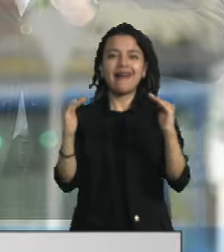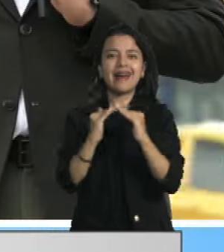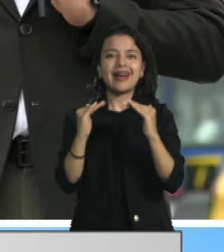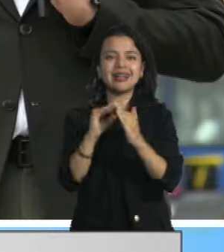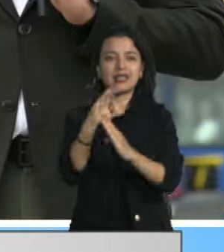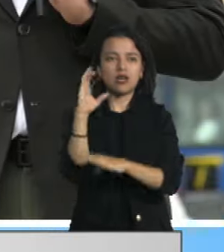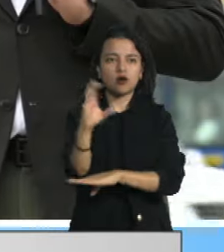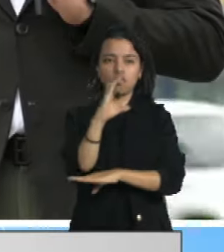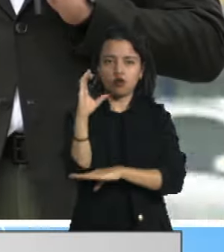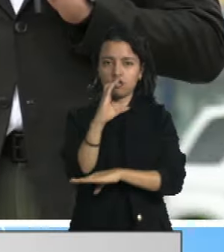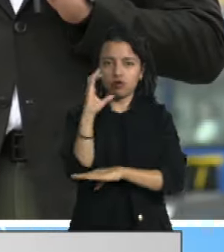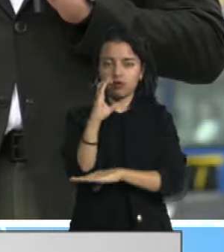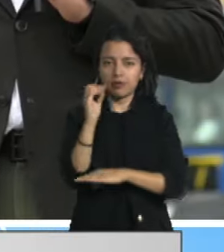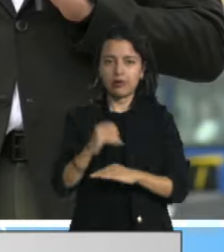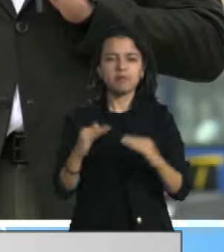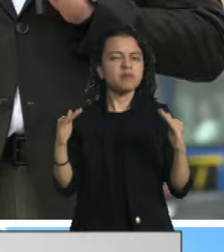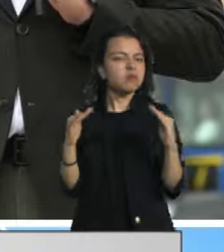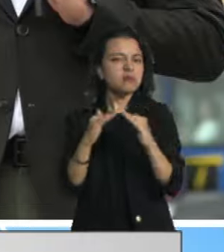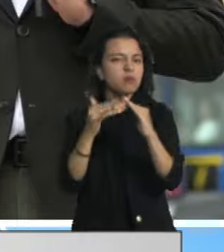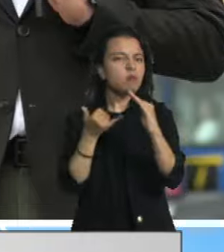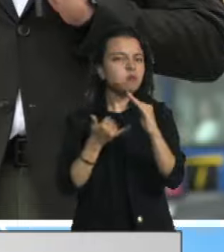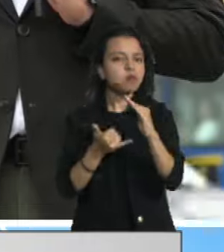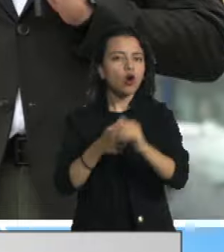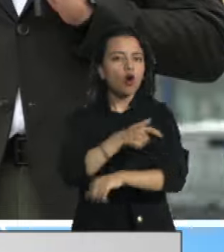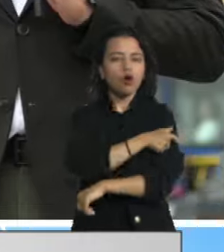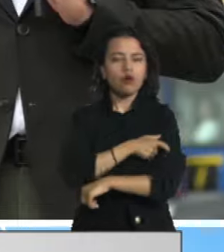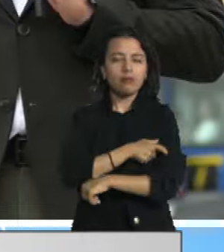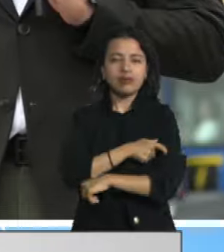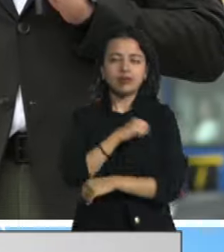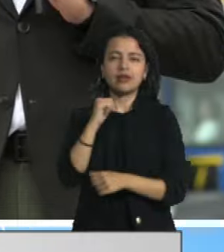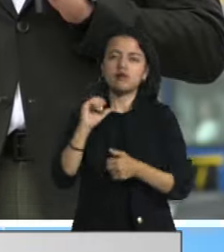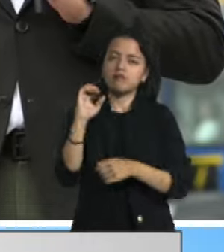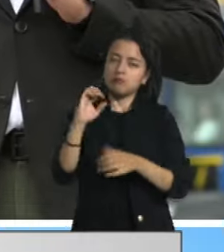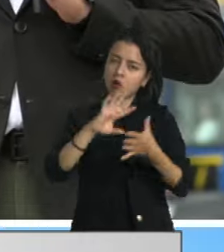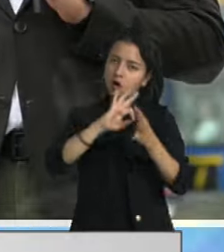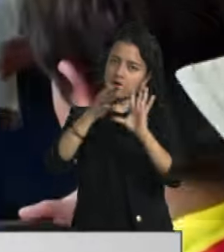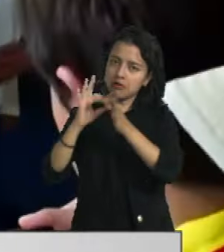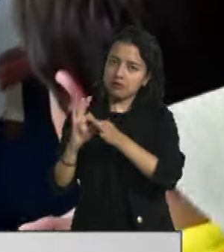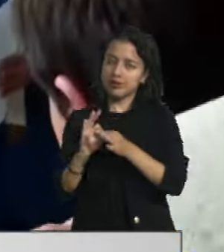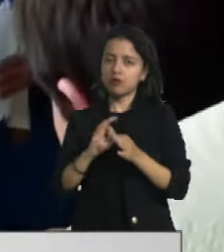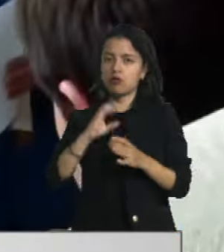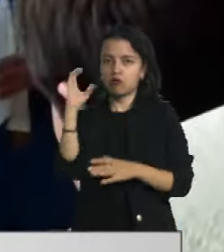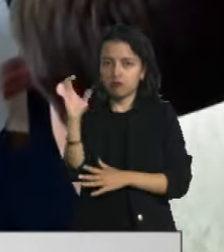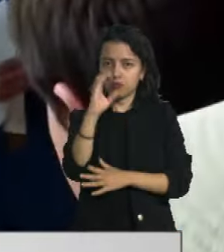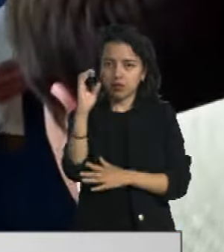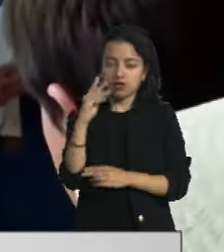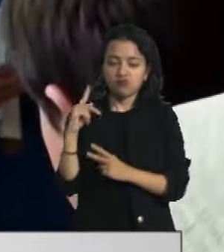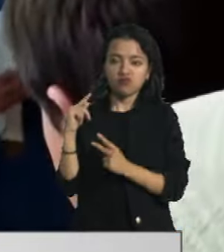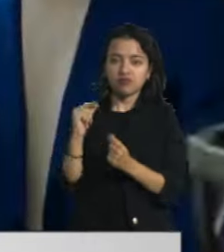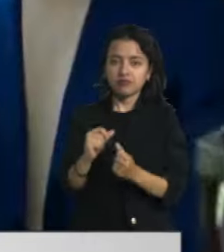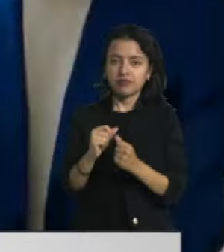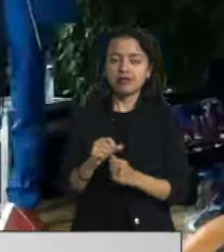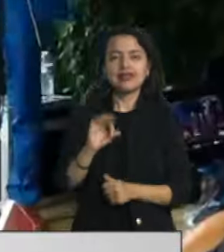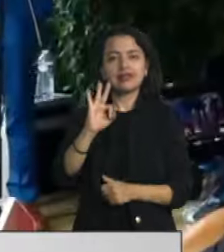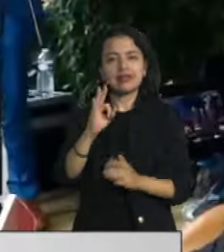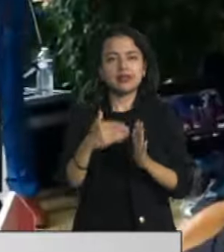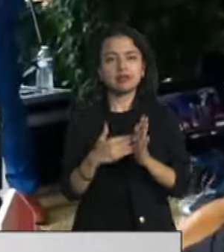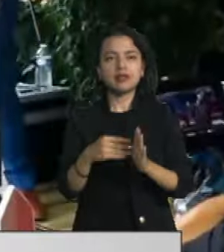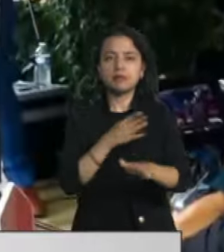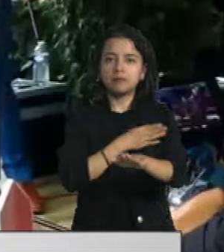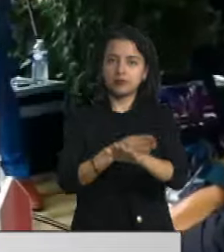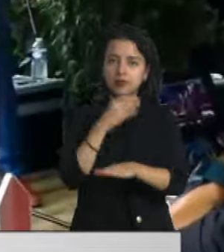un espacio diseñado por el Comité Olímpico Colombiano con una inversión de cerca de